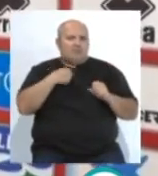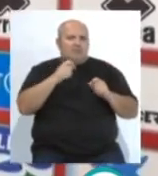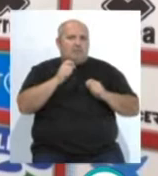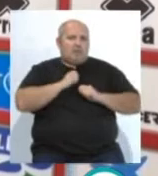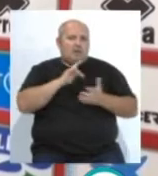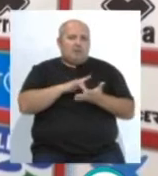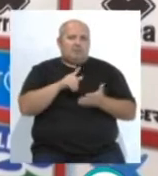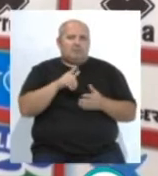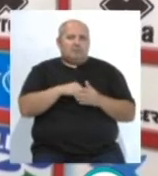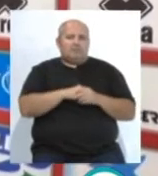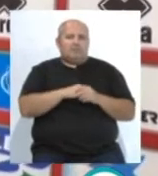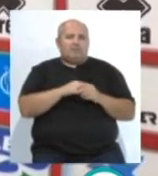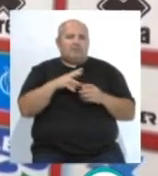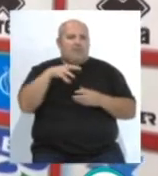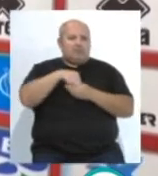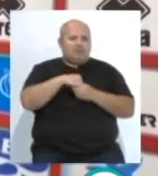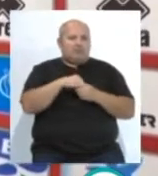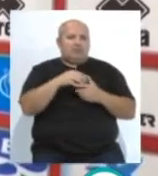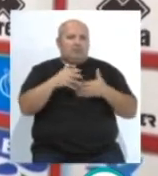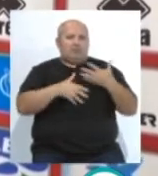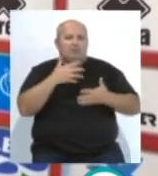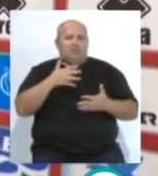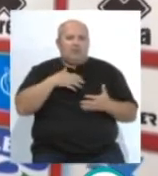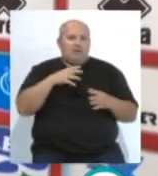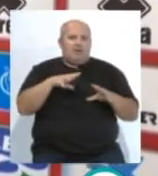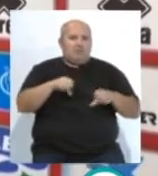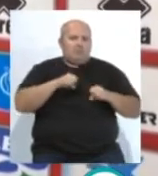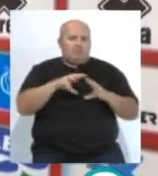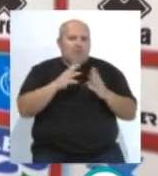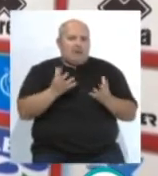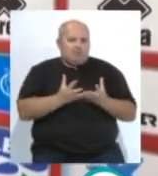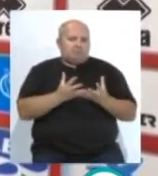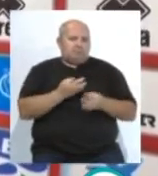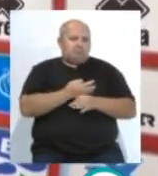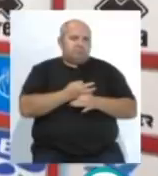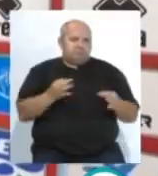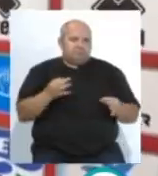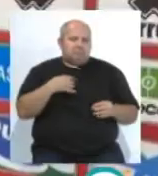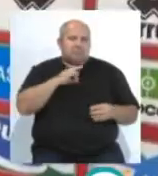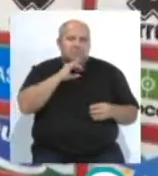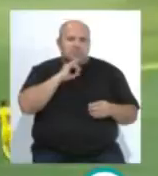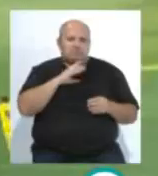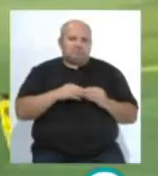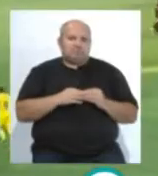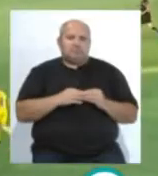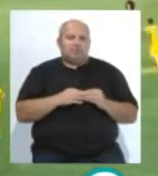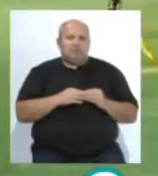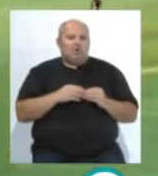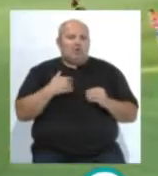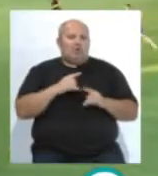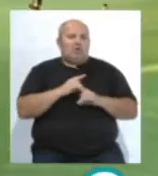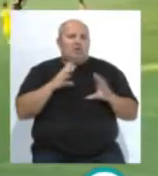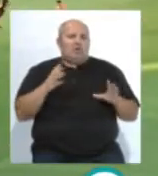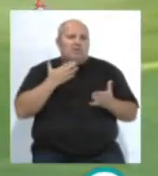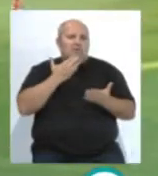poco que me metiera para adentro, que filtrara balones y pues bueno, ha salido bien, así que contento. Bueno, claro, yo veo que